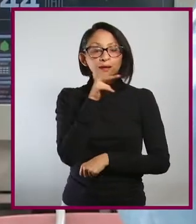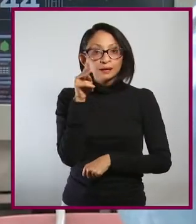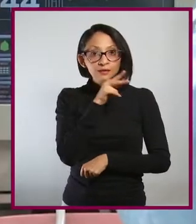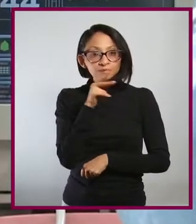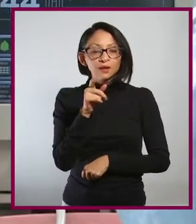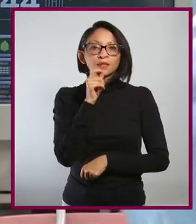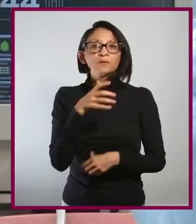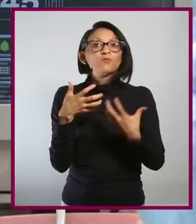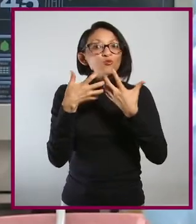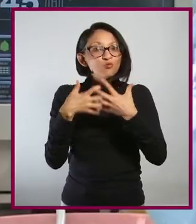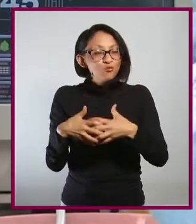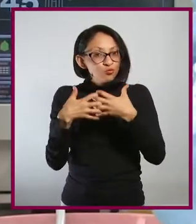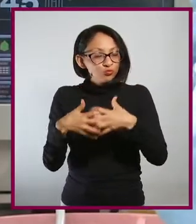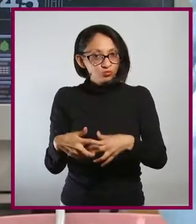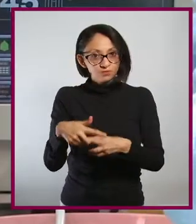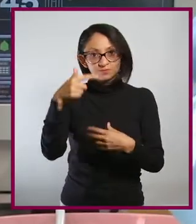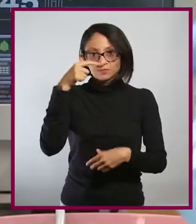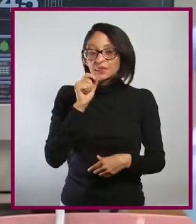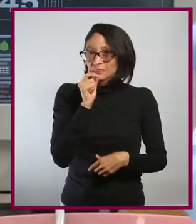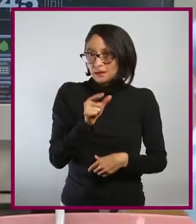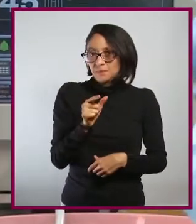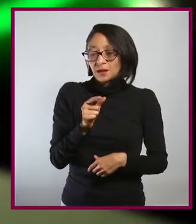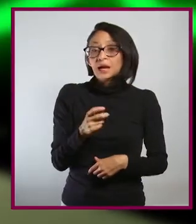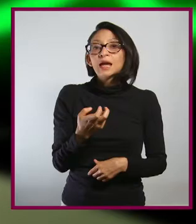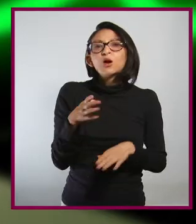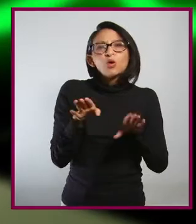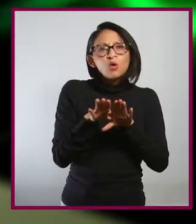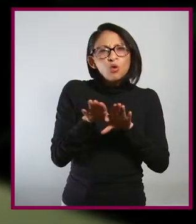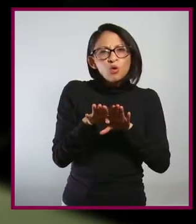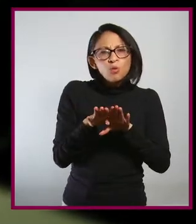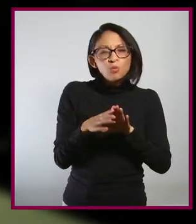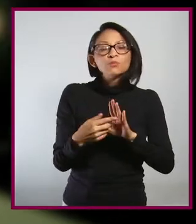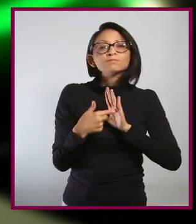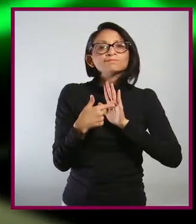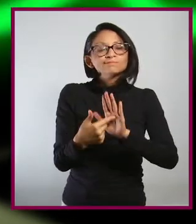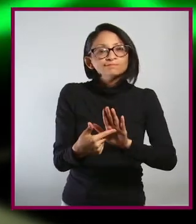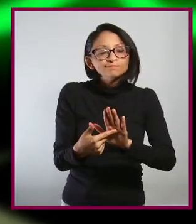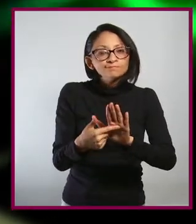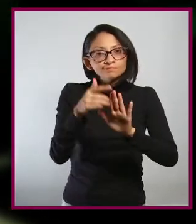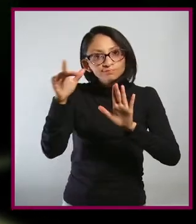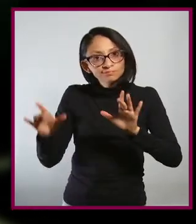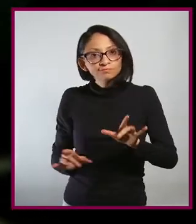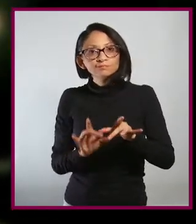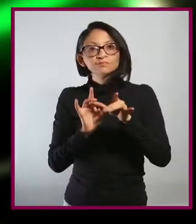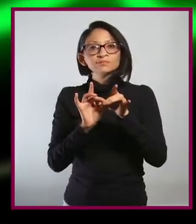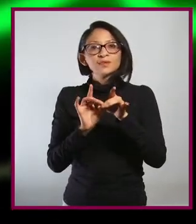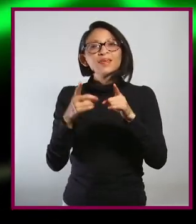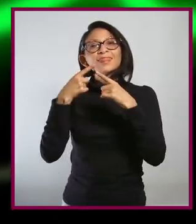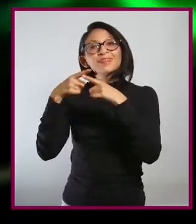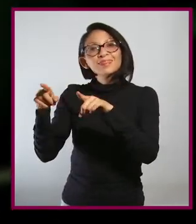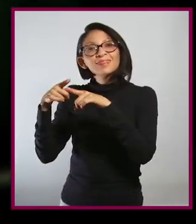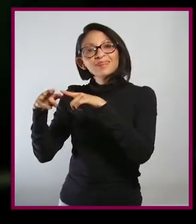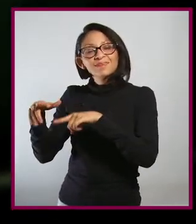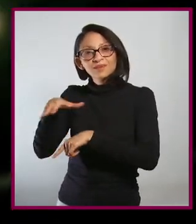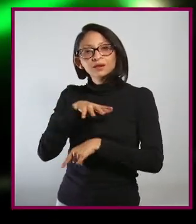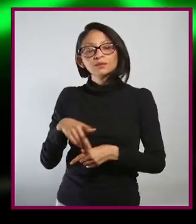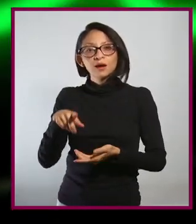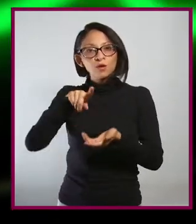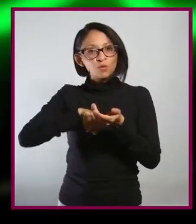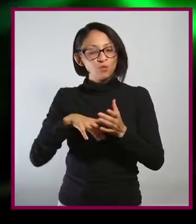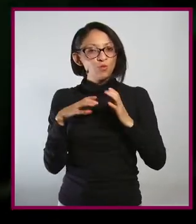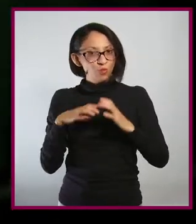y de las funciones neurológicas basales y cómo se manifiestan con relación a diferentes